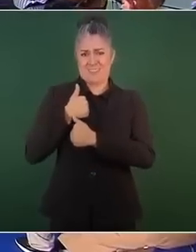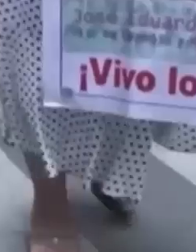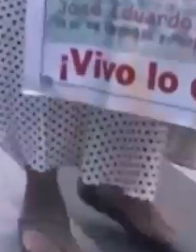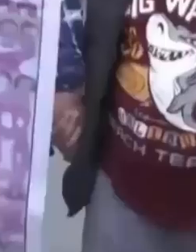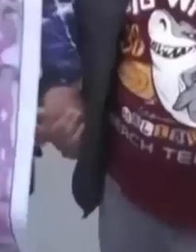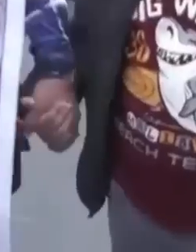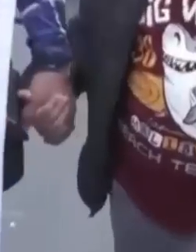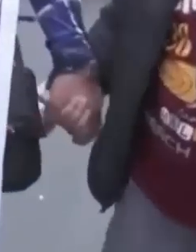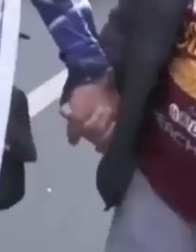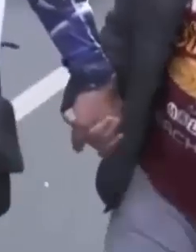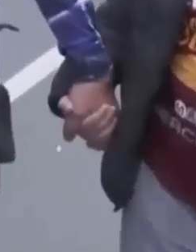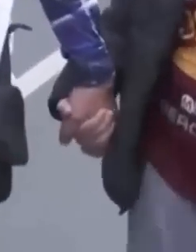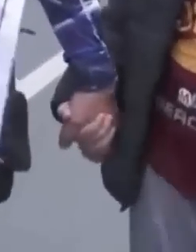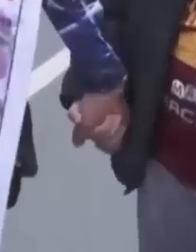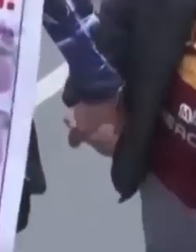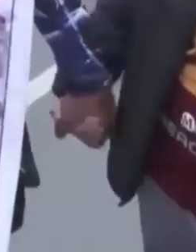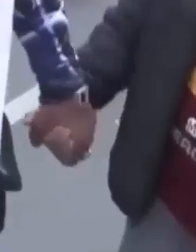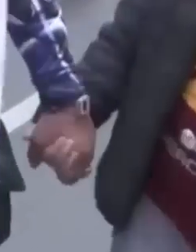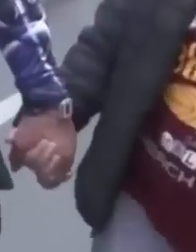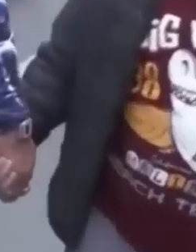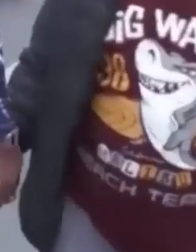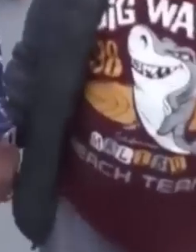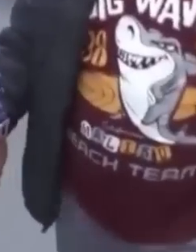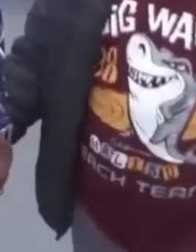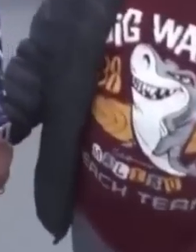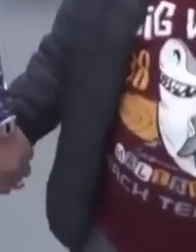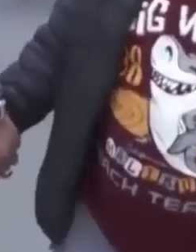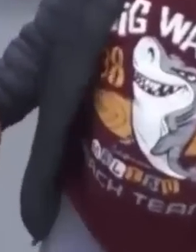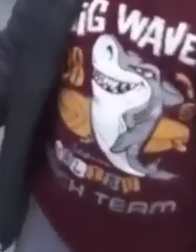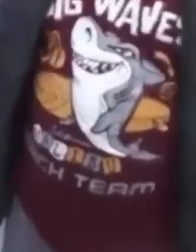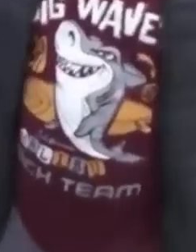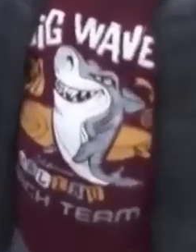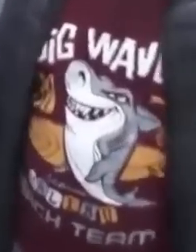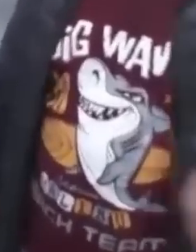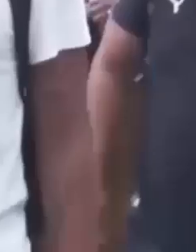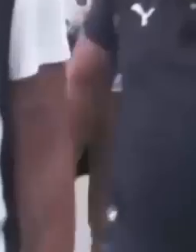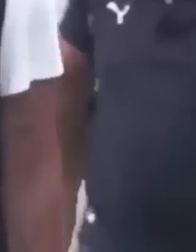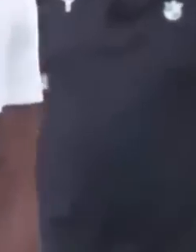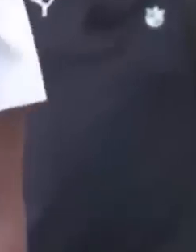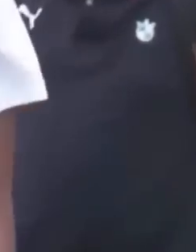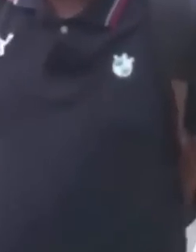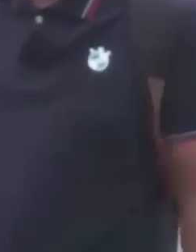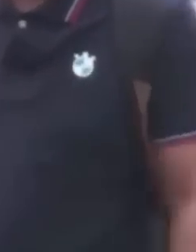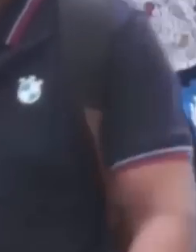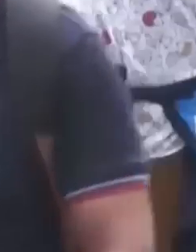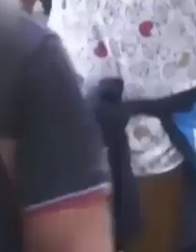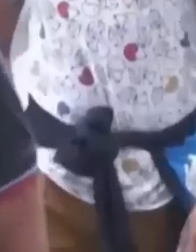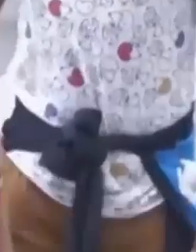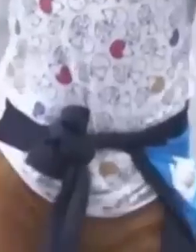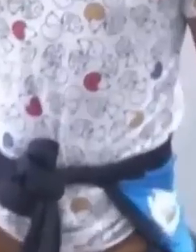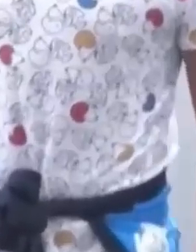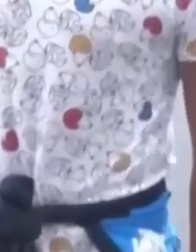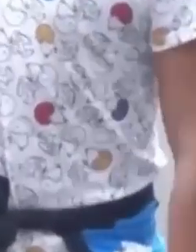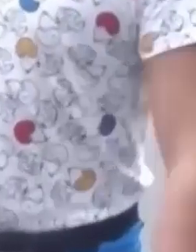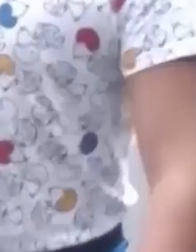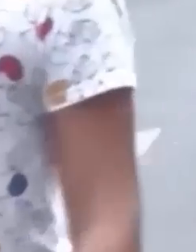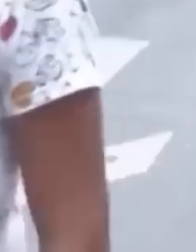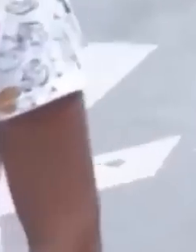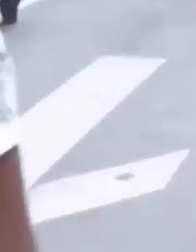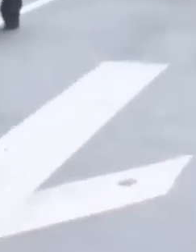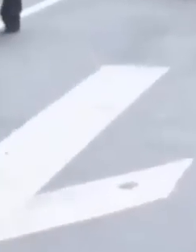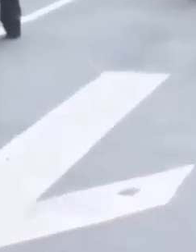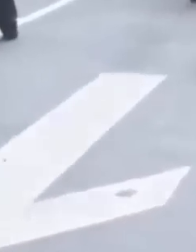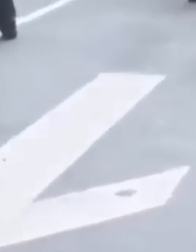Grupo Interdisciplinario de Expertos Independientes señala que los militares dieron declaraciones falsas y bloquearon la investigación sobre lo sucedido a los